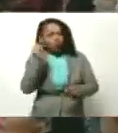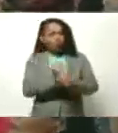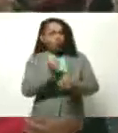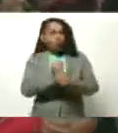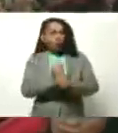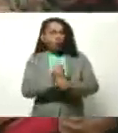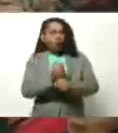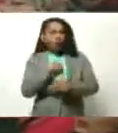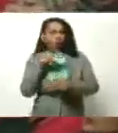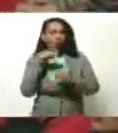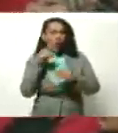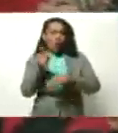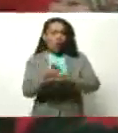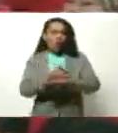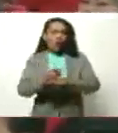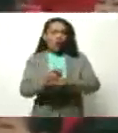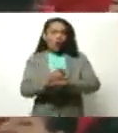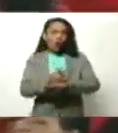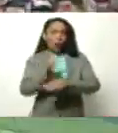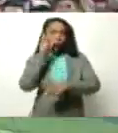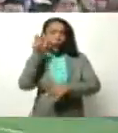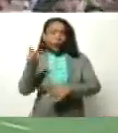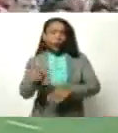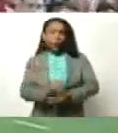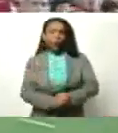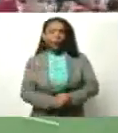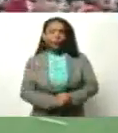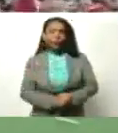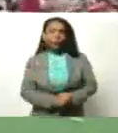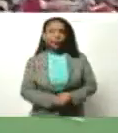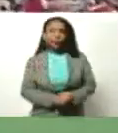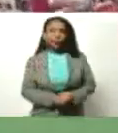hablo de nuestro gobernador José Vázquez